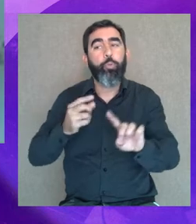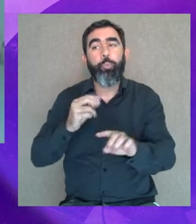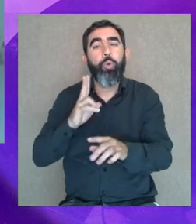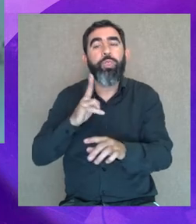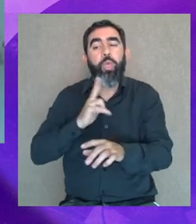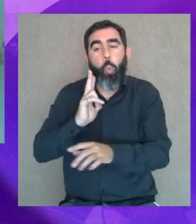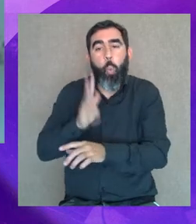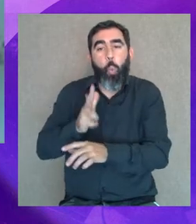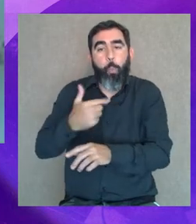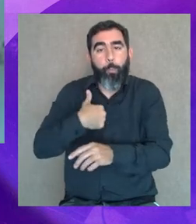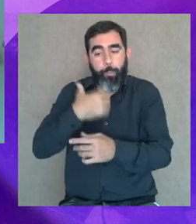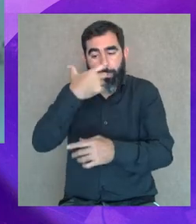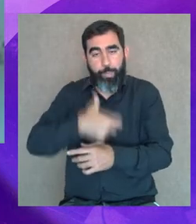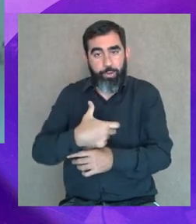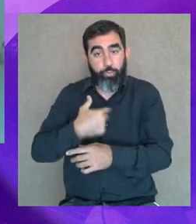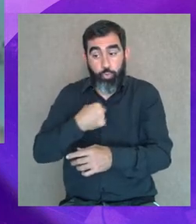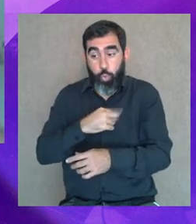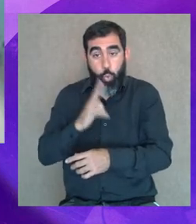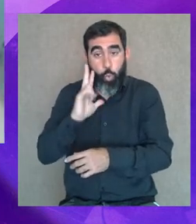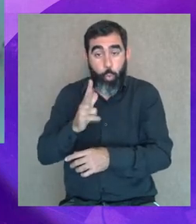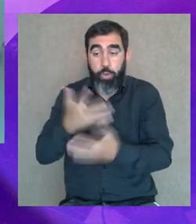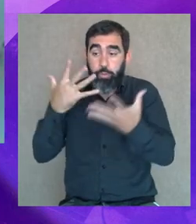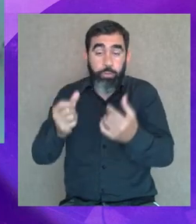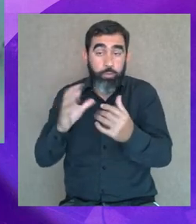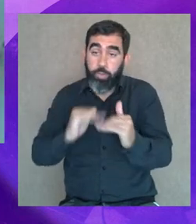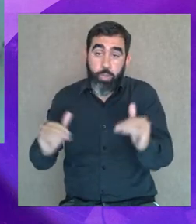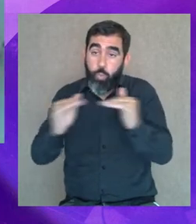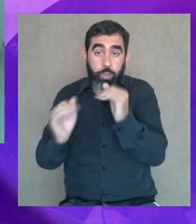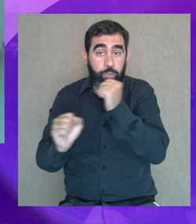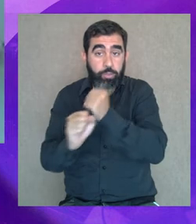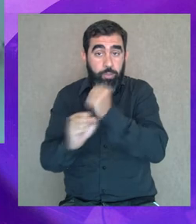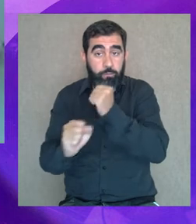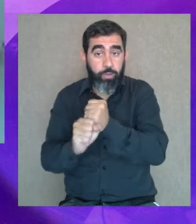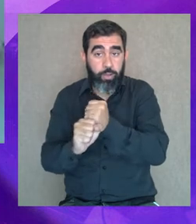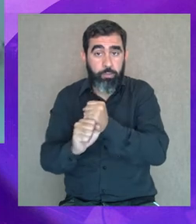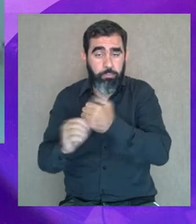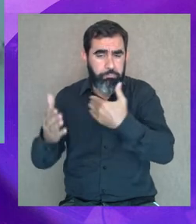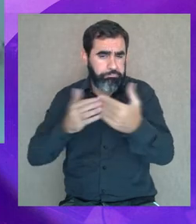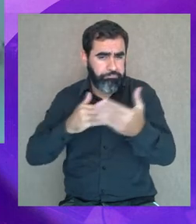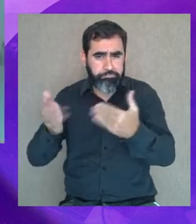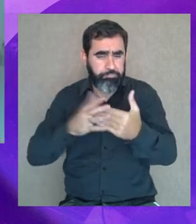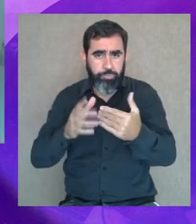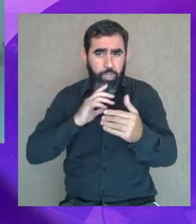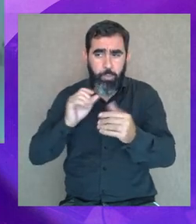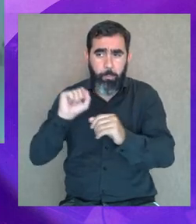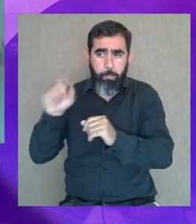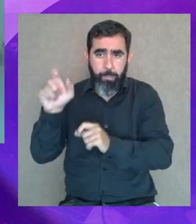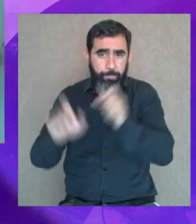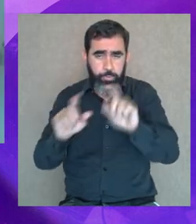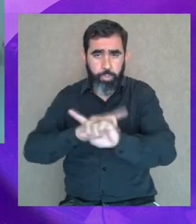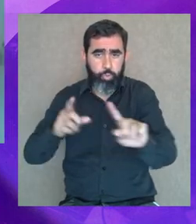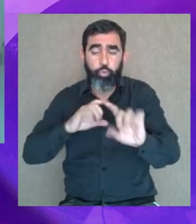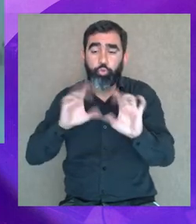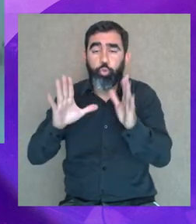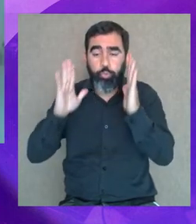sino como ser humano eso era un ser humano que quería ser nos interesaba perjudicar a nadie simplemente